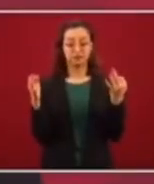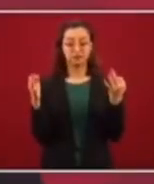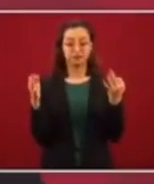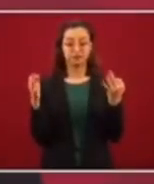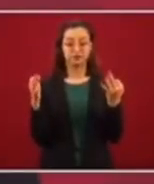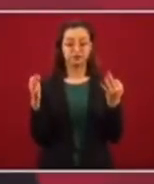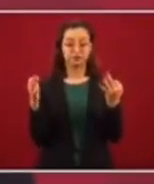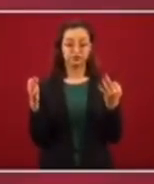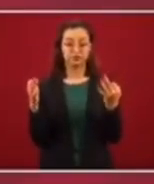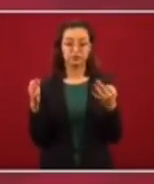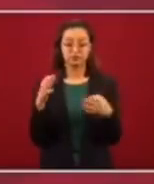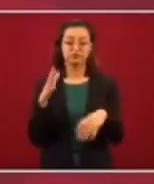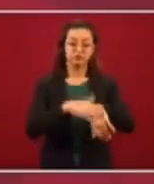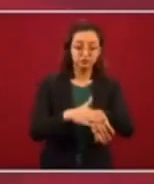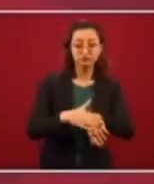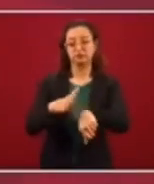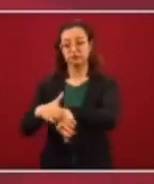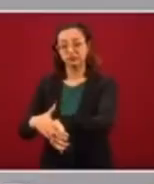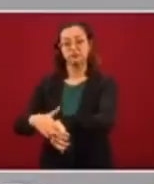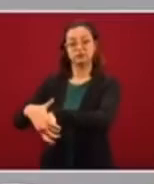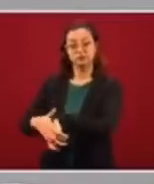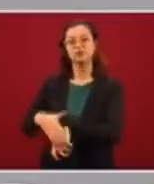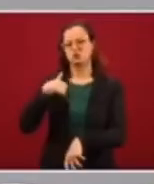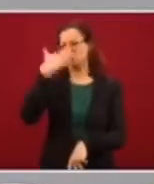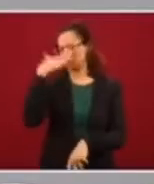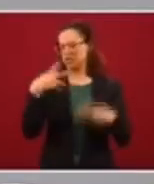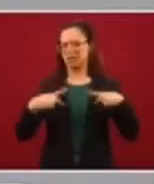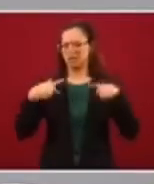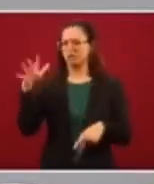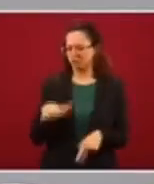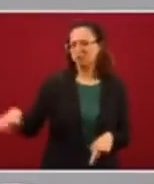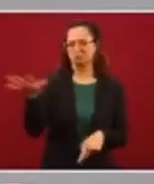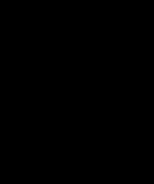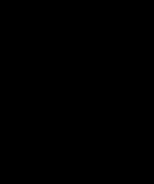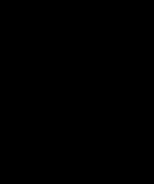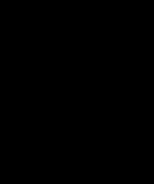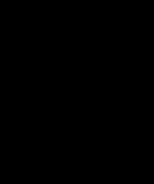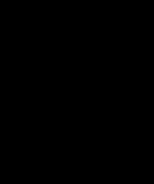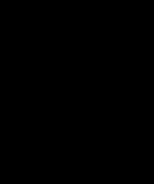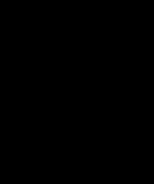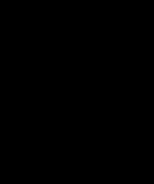los avisos y este seguro que nos van a hacer caso